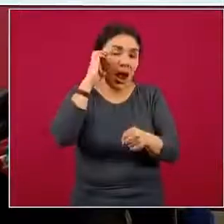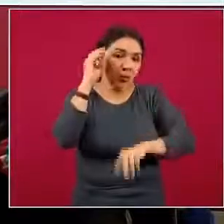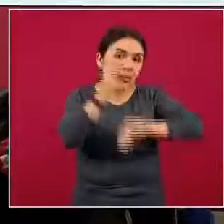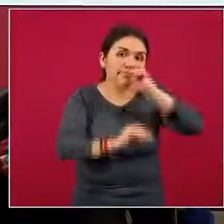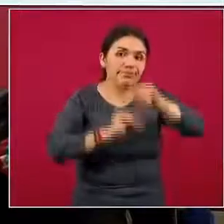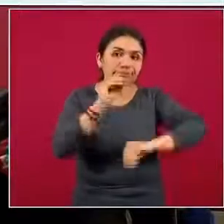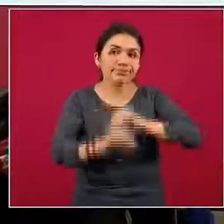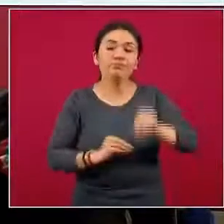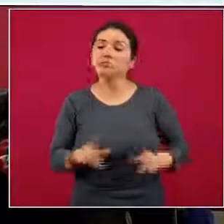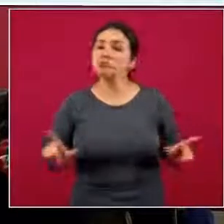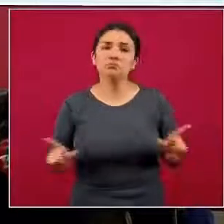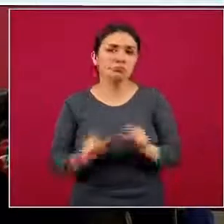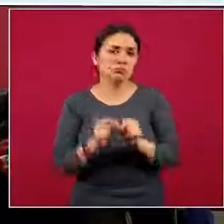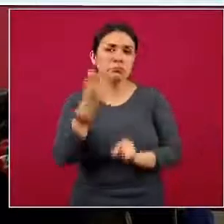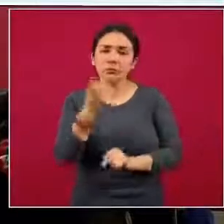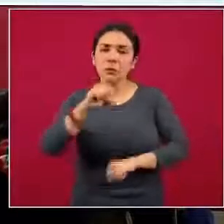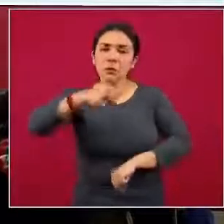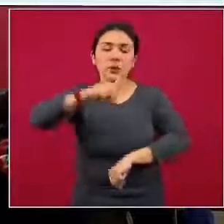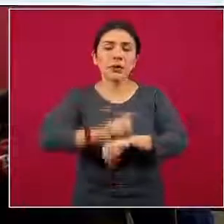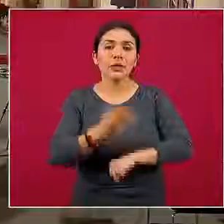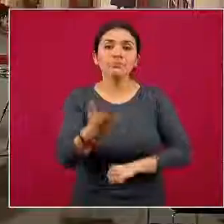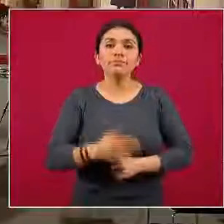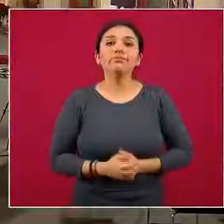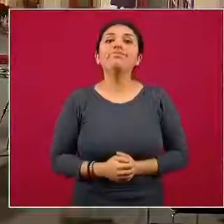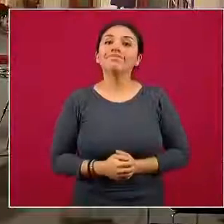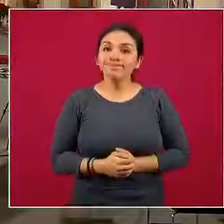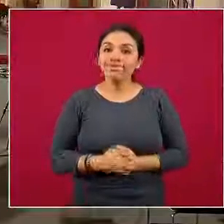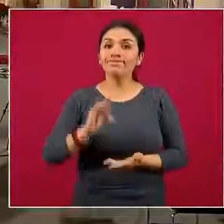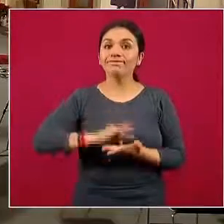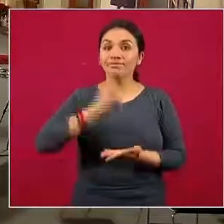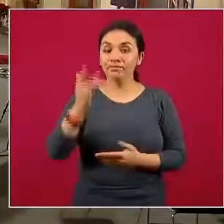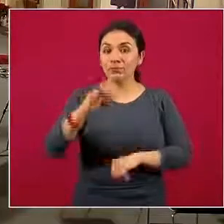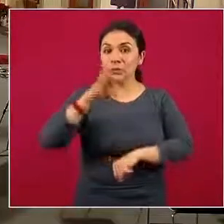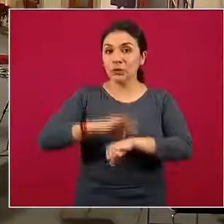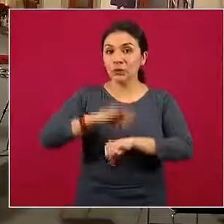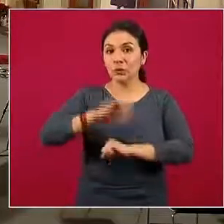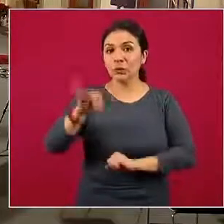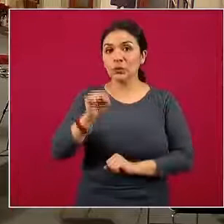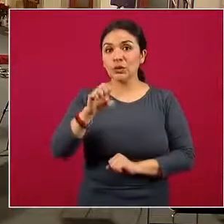expansión. Y sería la actualización para esta noche. Muchas gracias, doctor